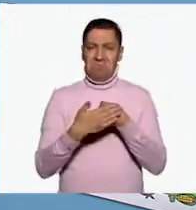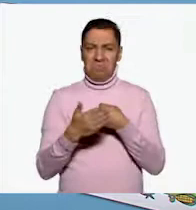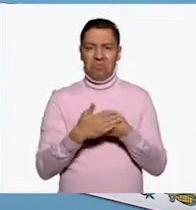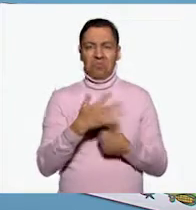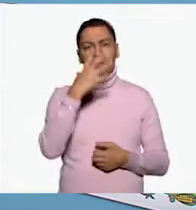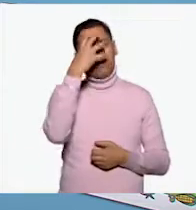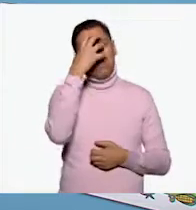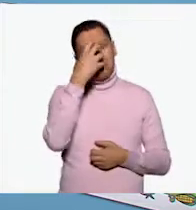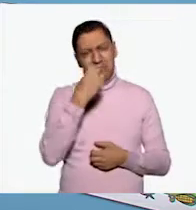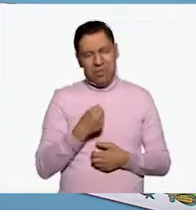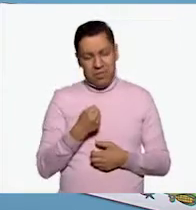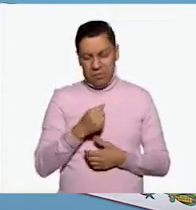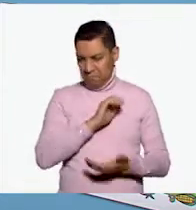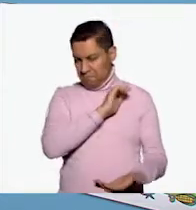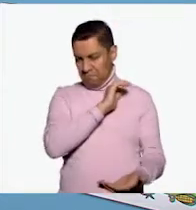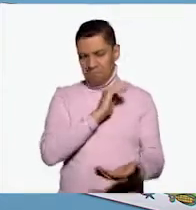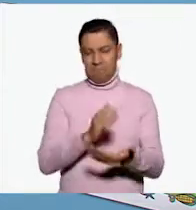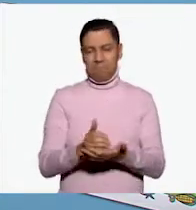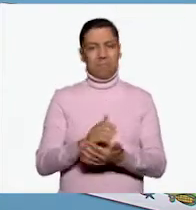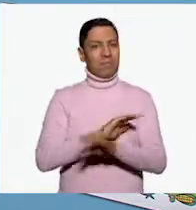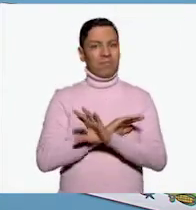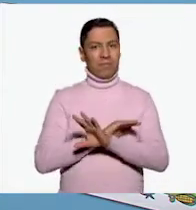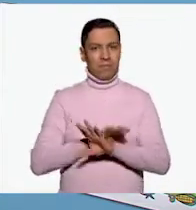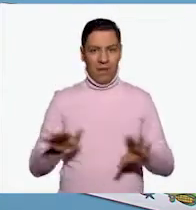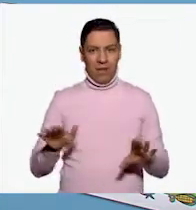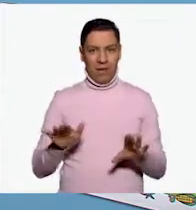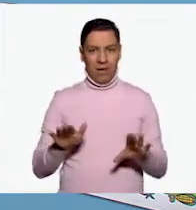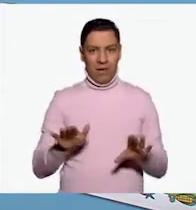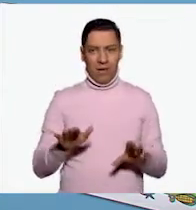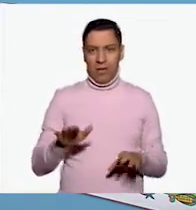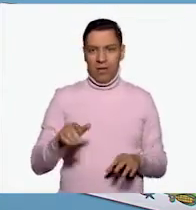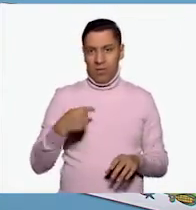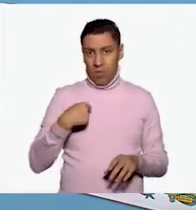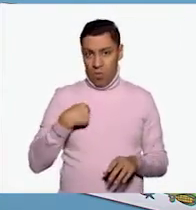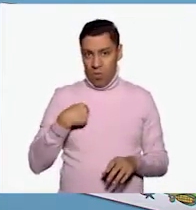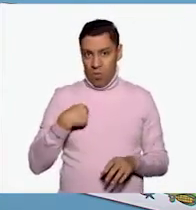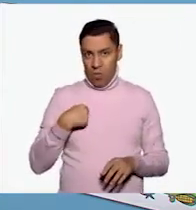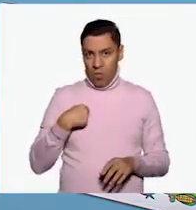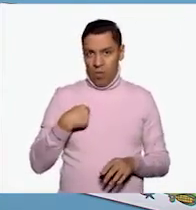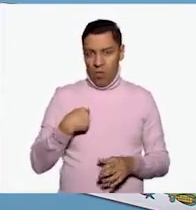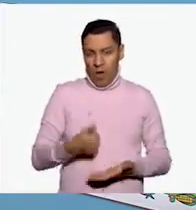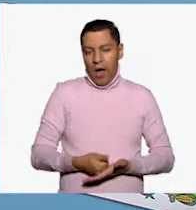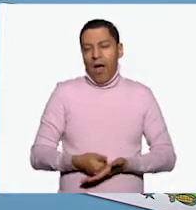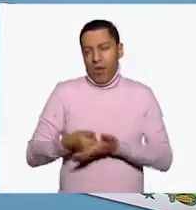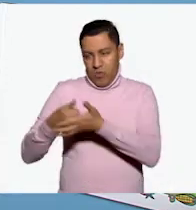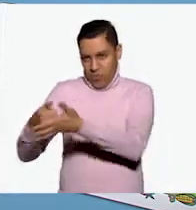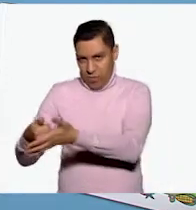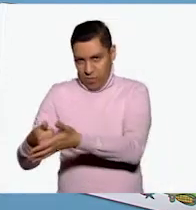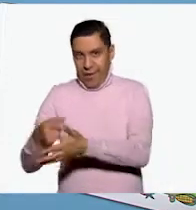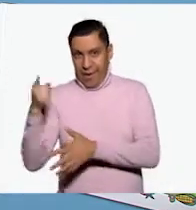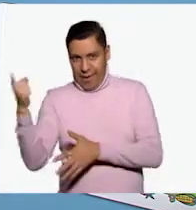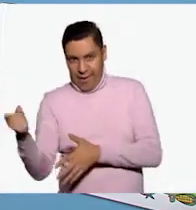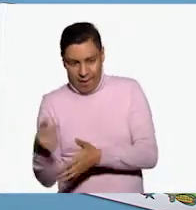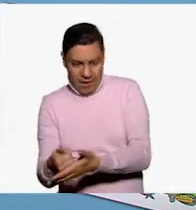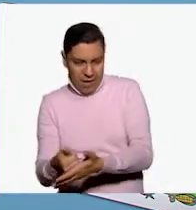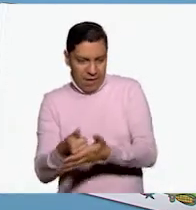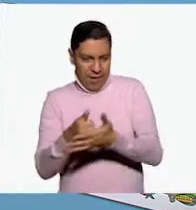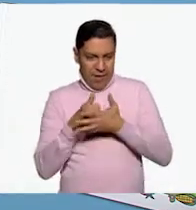los unos a los otros y estar atentos a la situación que nos causa tristeza y encontrar de